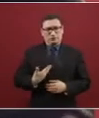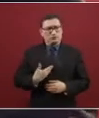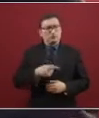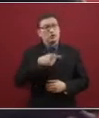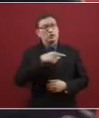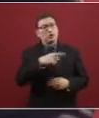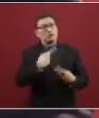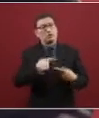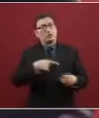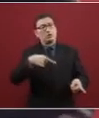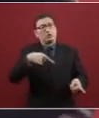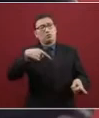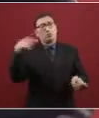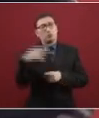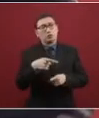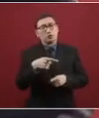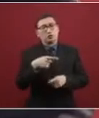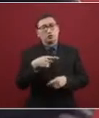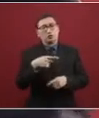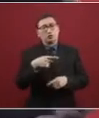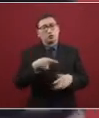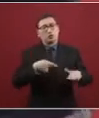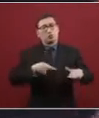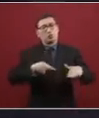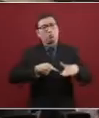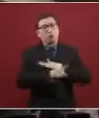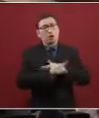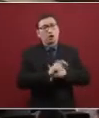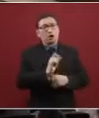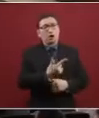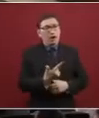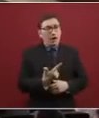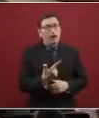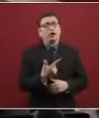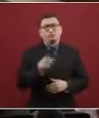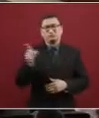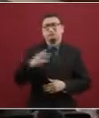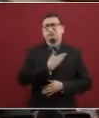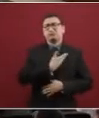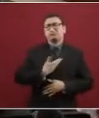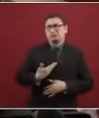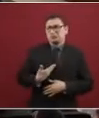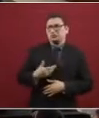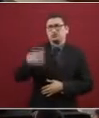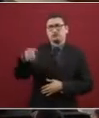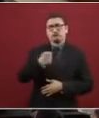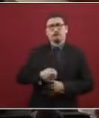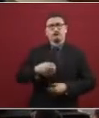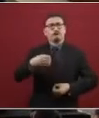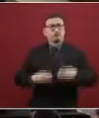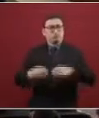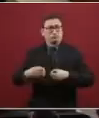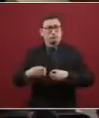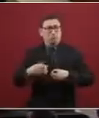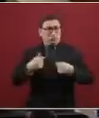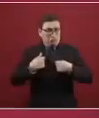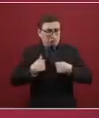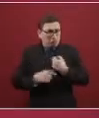yo no tengo ningún inconveniente en que se hiciera esa modificación